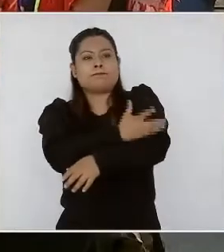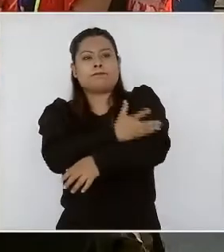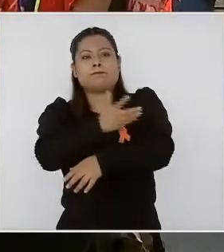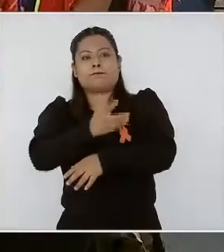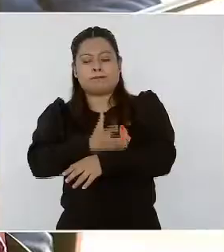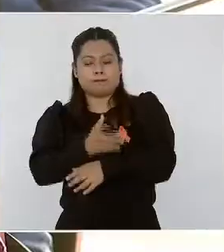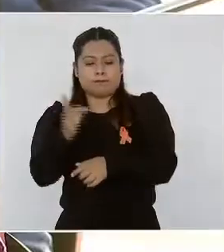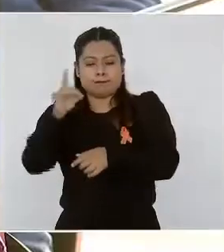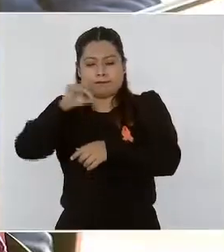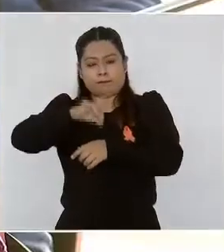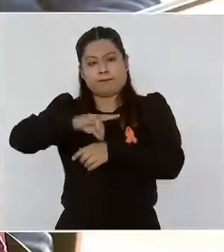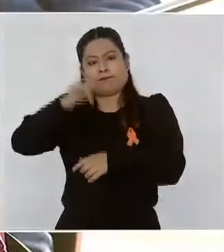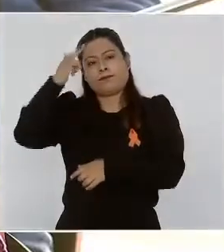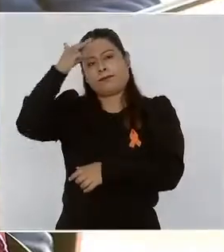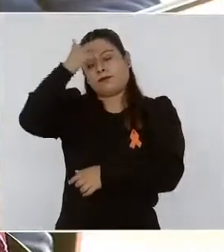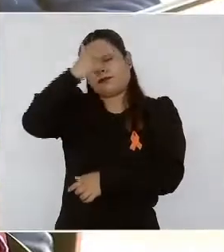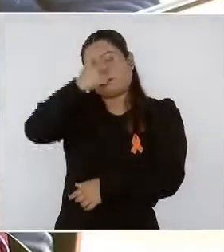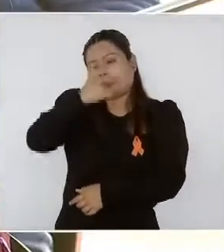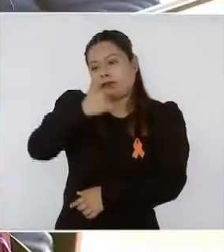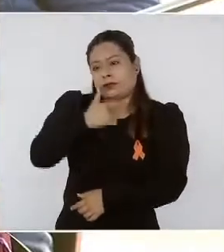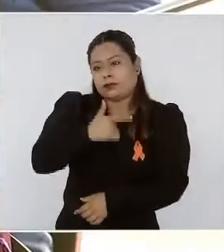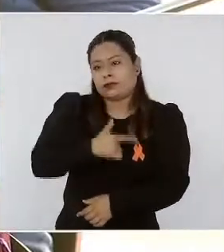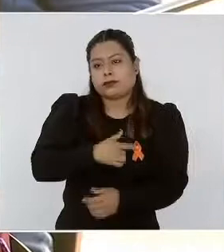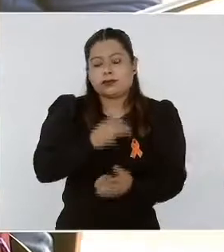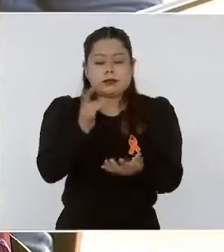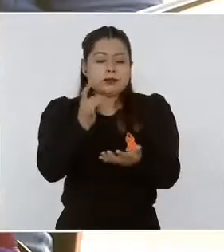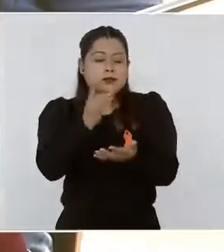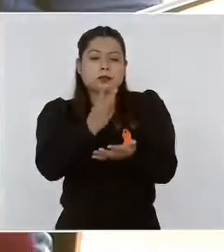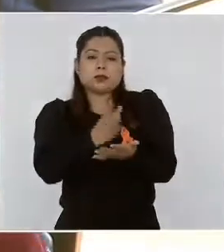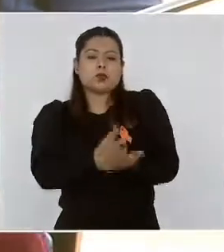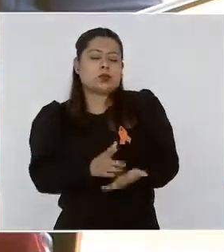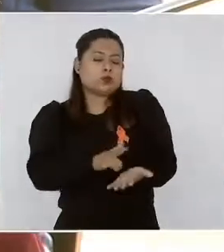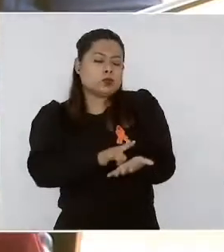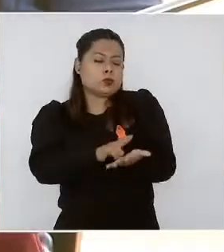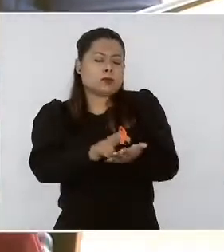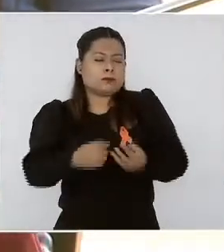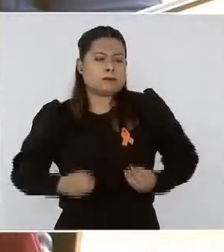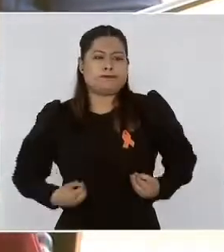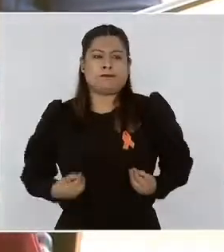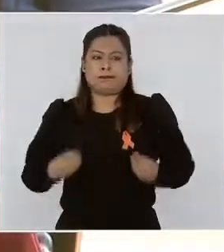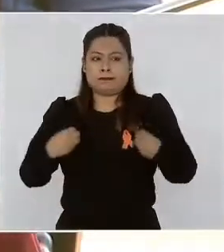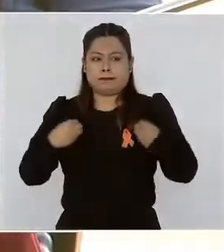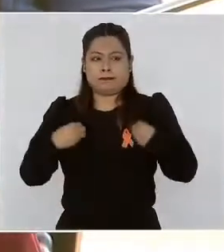acompaña de día y de noche. Es el único leal en nuestra vida.